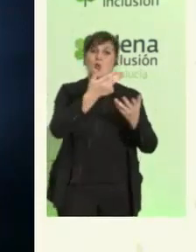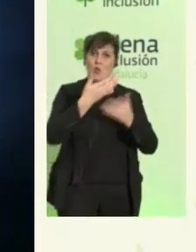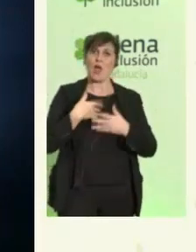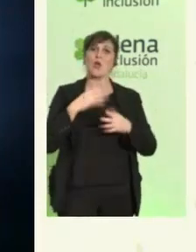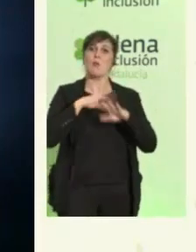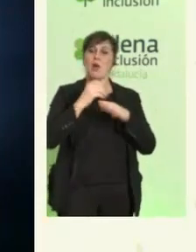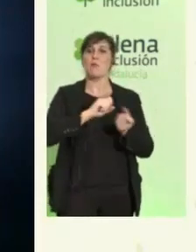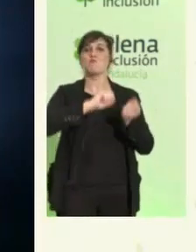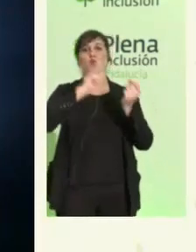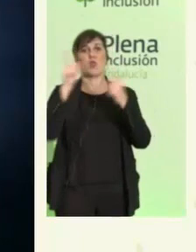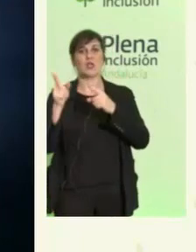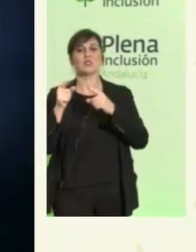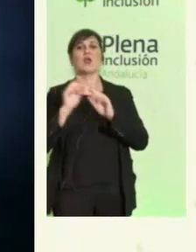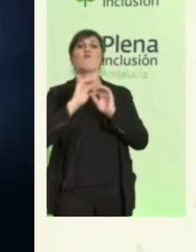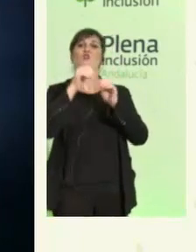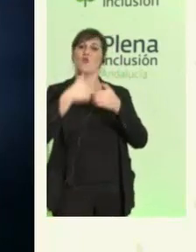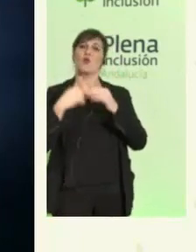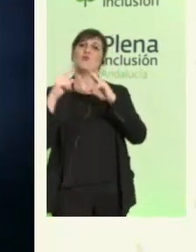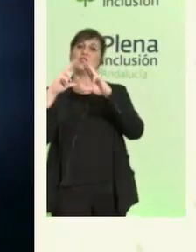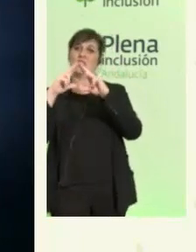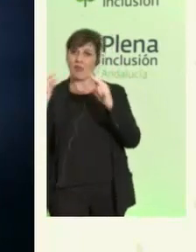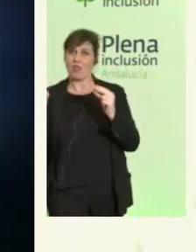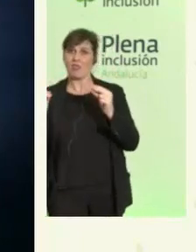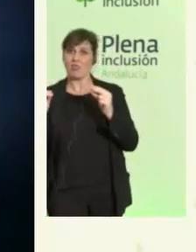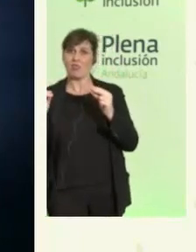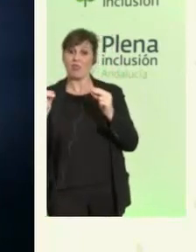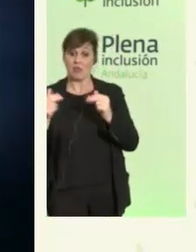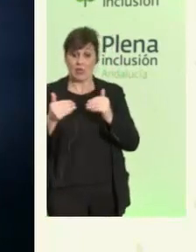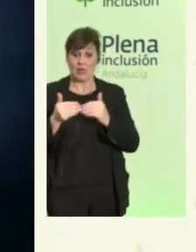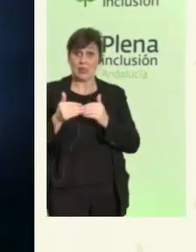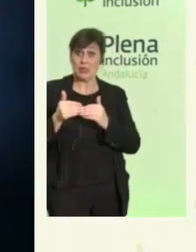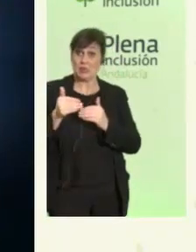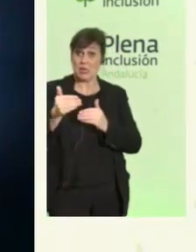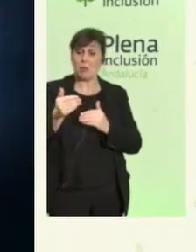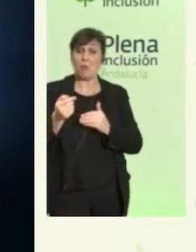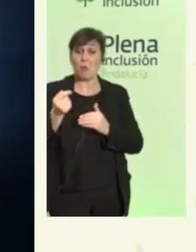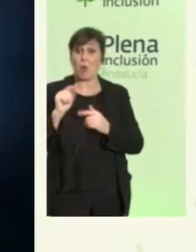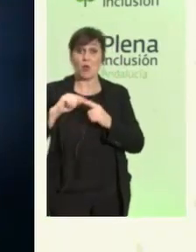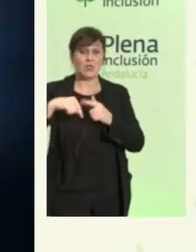que decidió vivir solo durante tiempo, pero unos pocos meses después estaba con